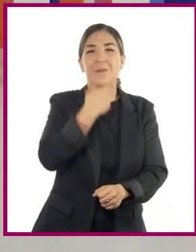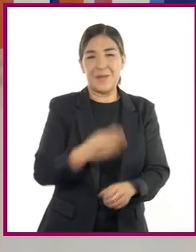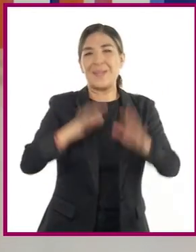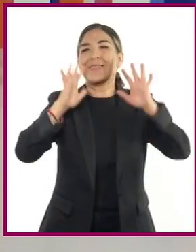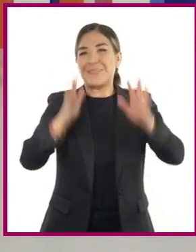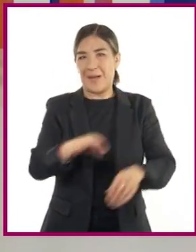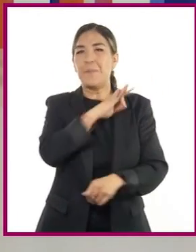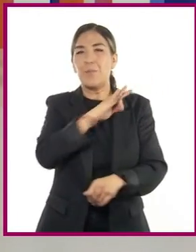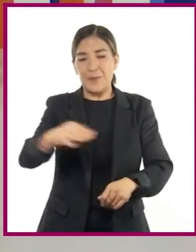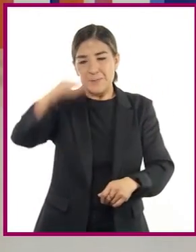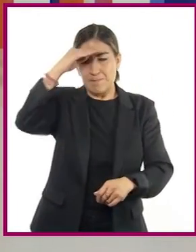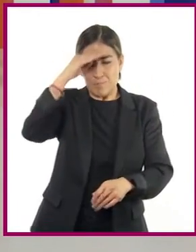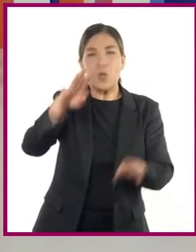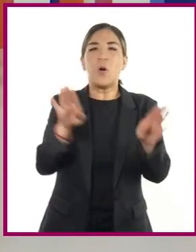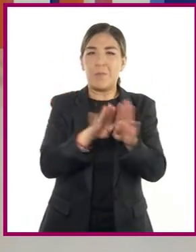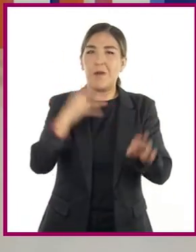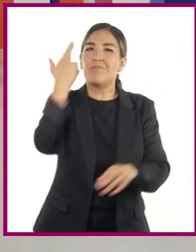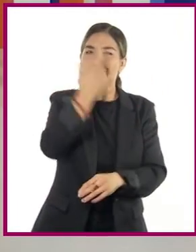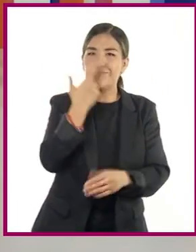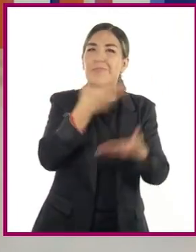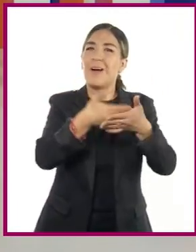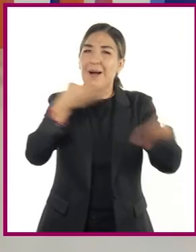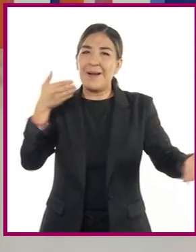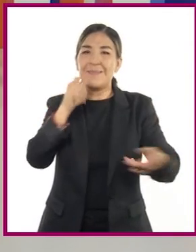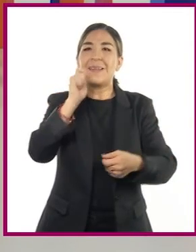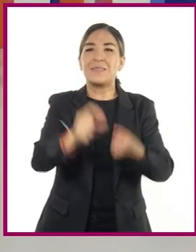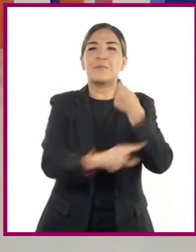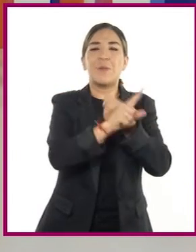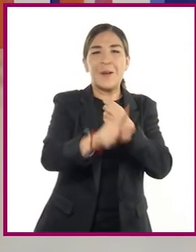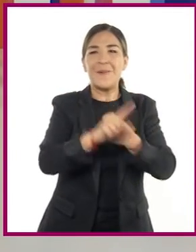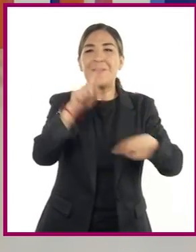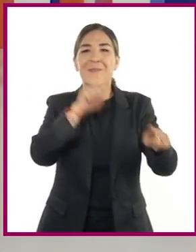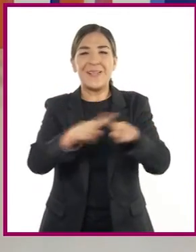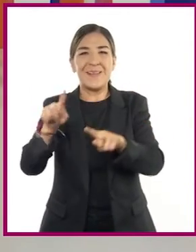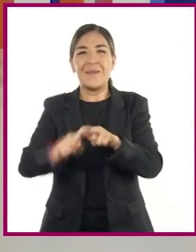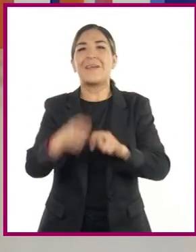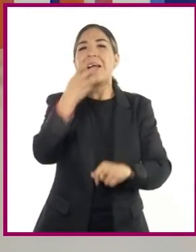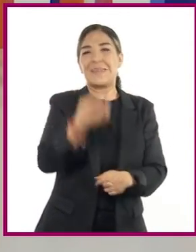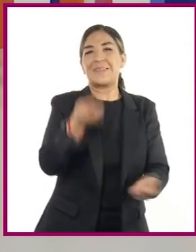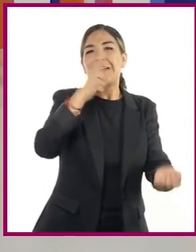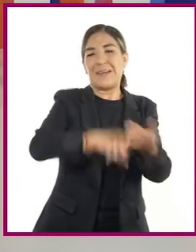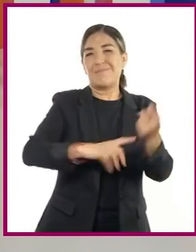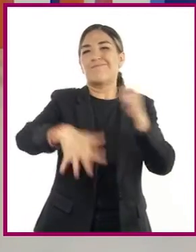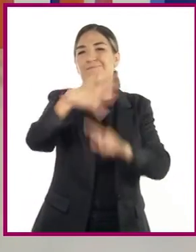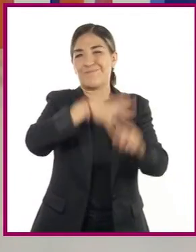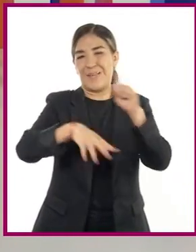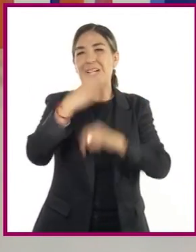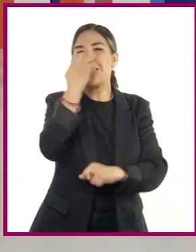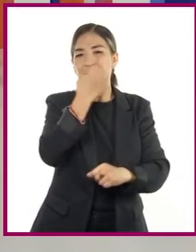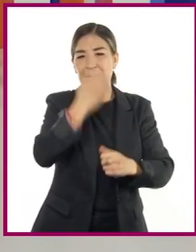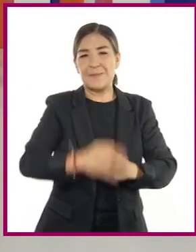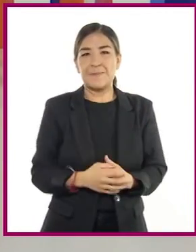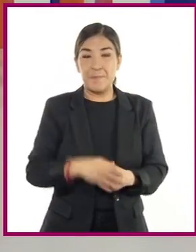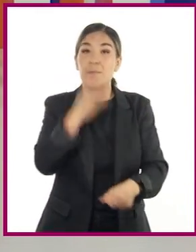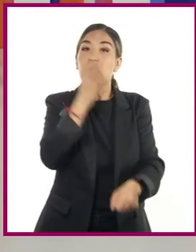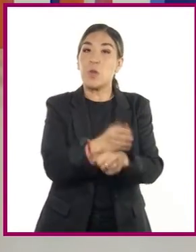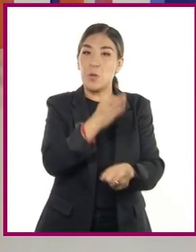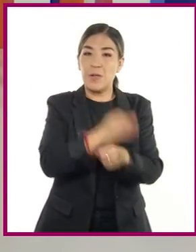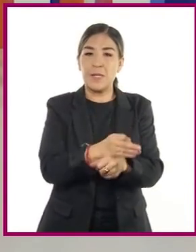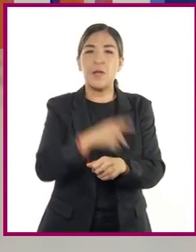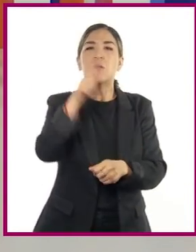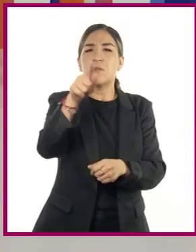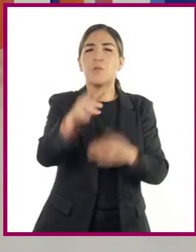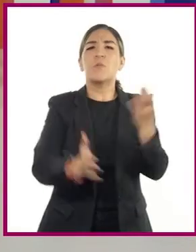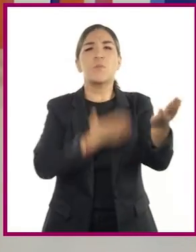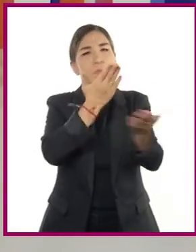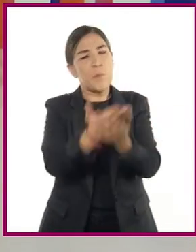ahora serán capaces de poder analizar distintas situaciones que afecten en su contexto escolar. Les invito a